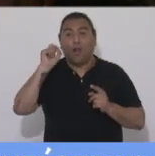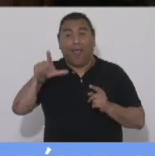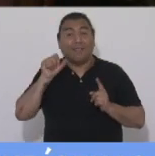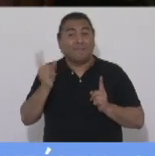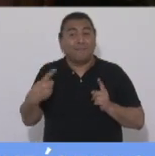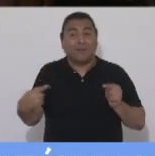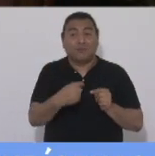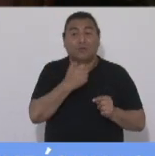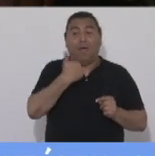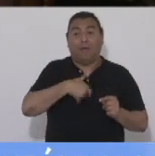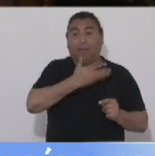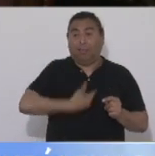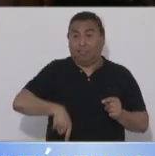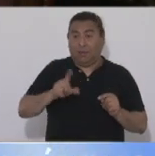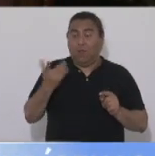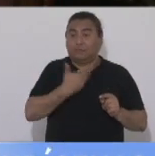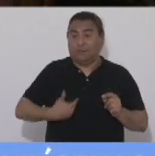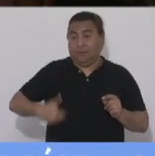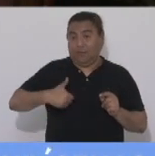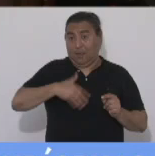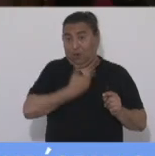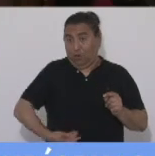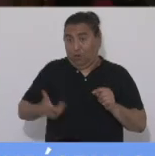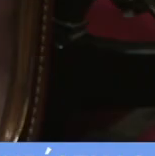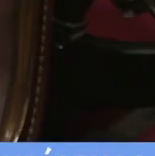argentino. El Estado argentino,